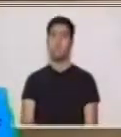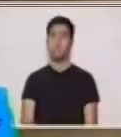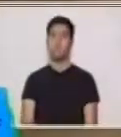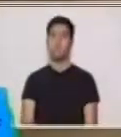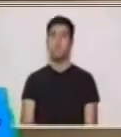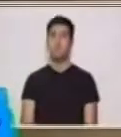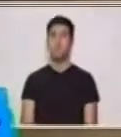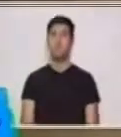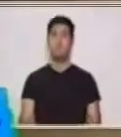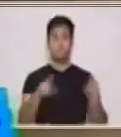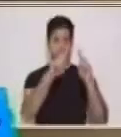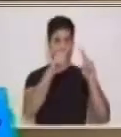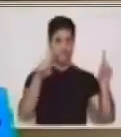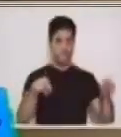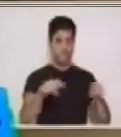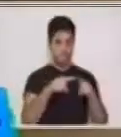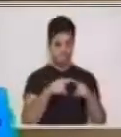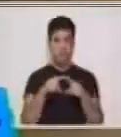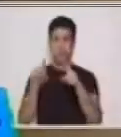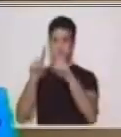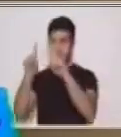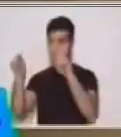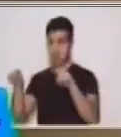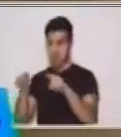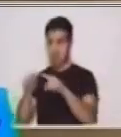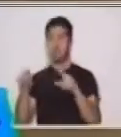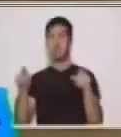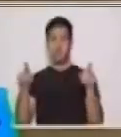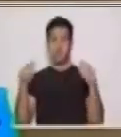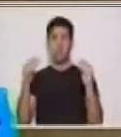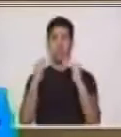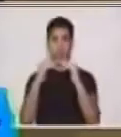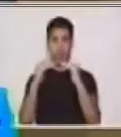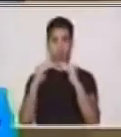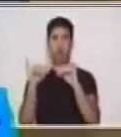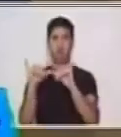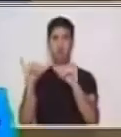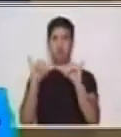dos rectángulos del mismo tamaño. Son los que voy a colocar acá.